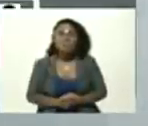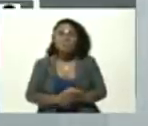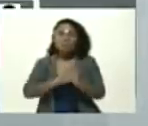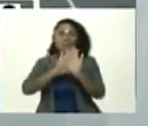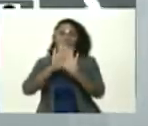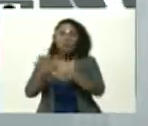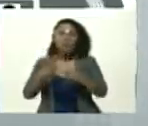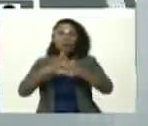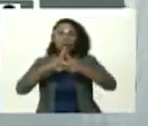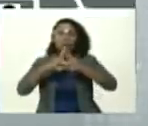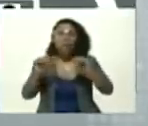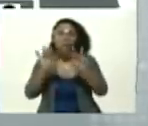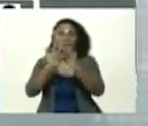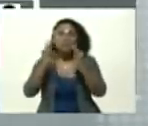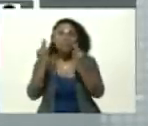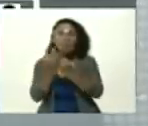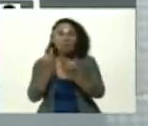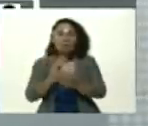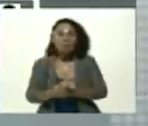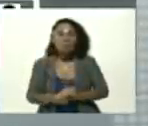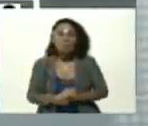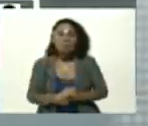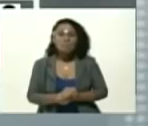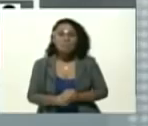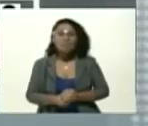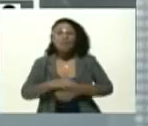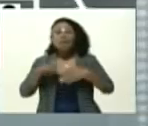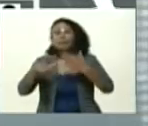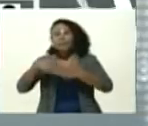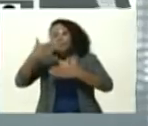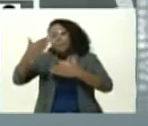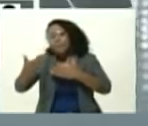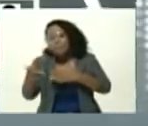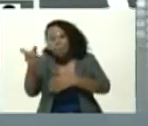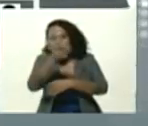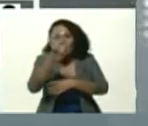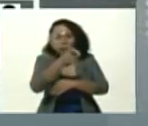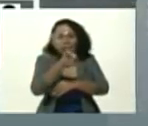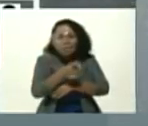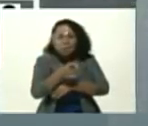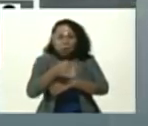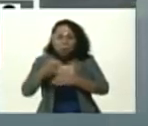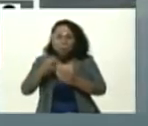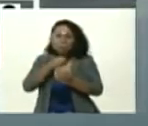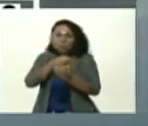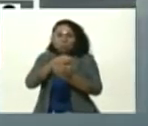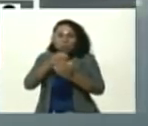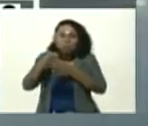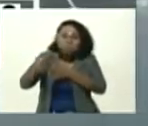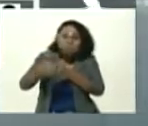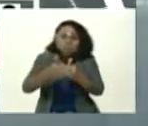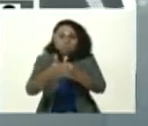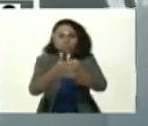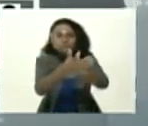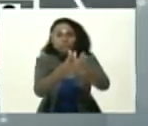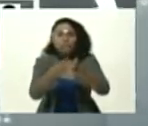apoyarlos en todo, a la familia, y luego ir buscando los canales de aliviadero para